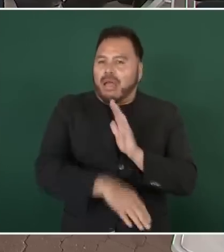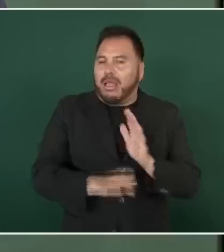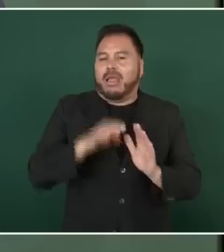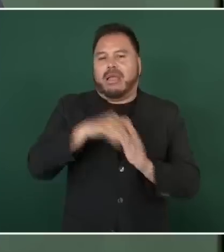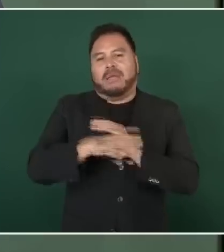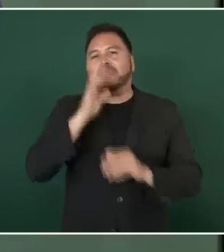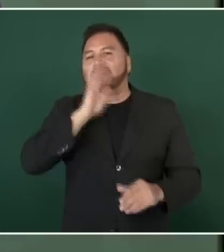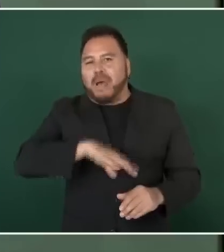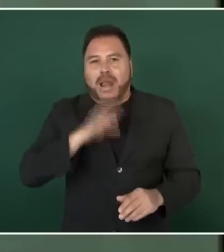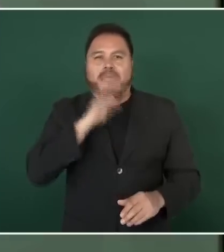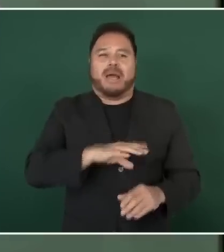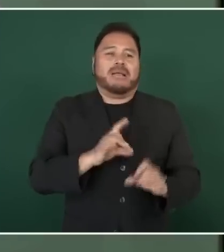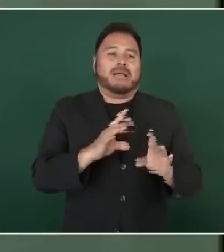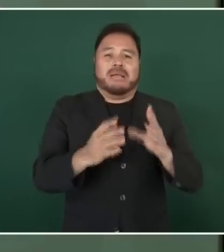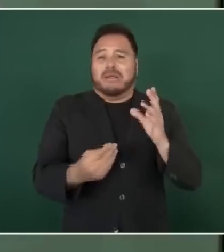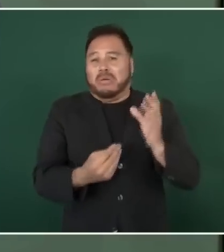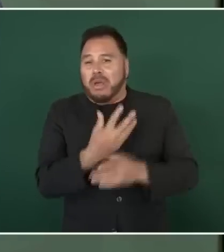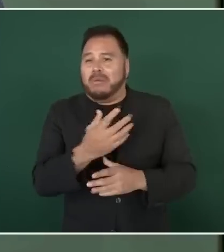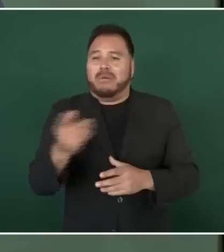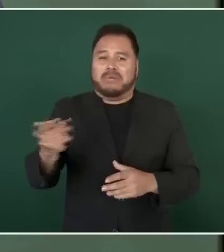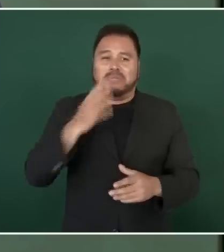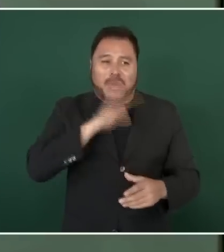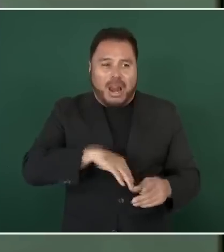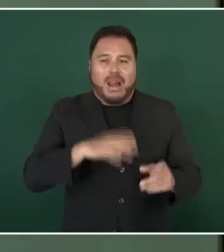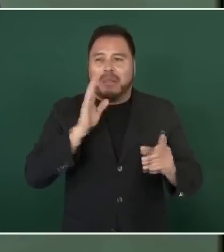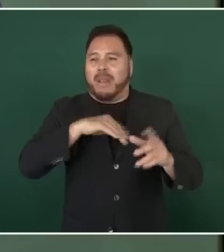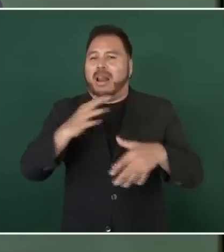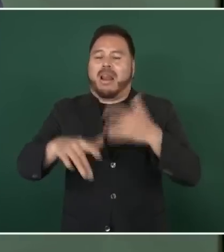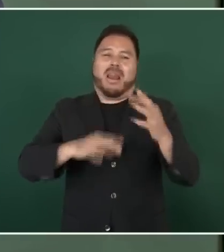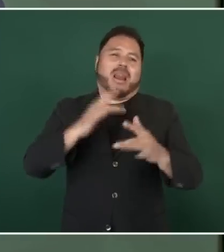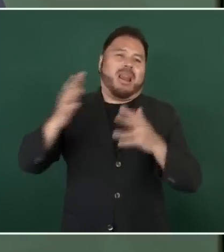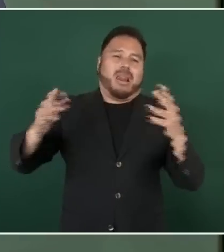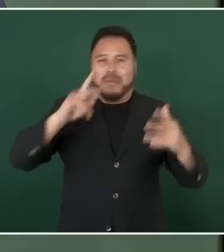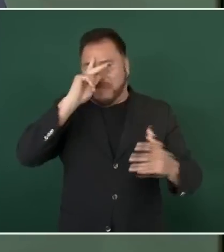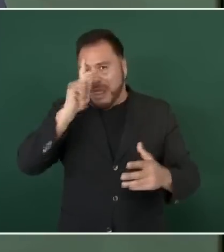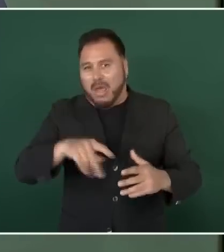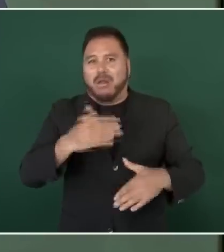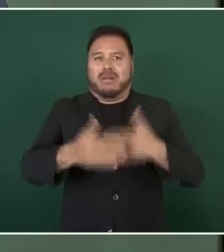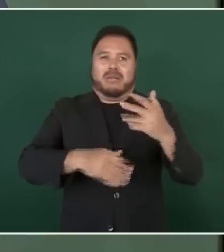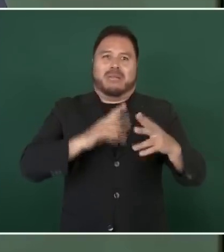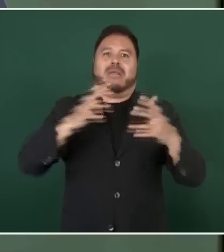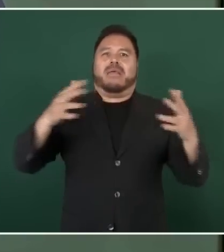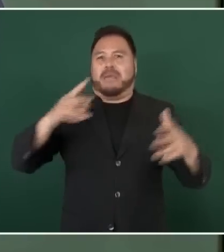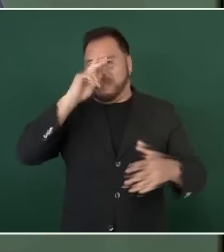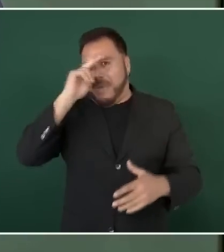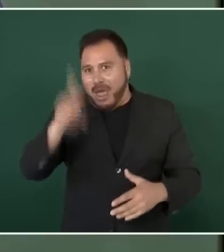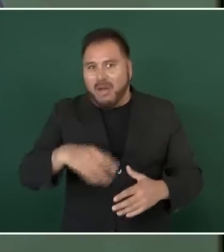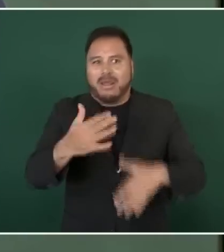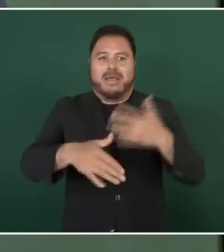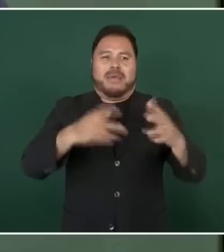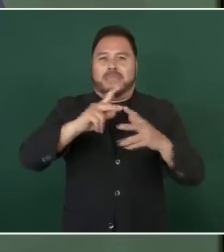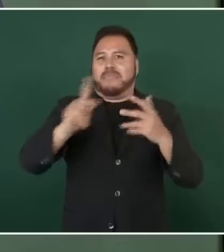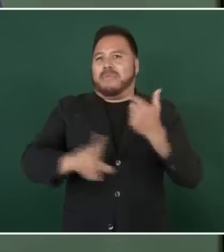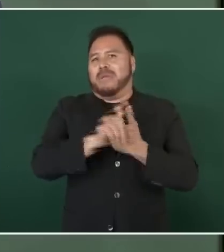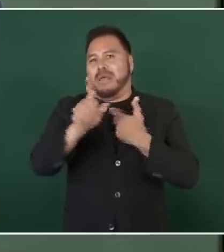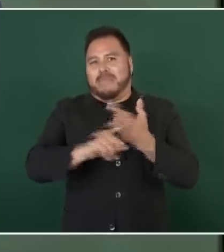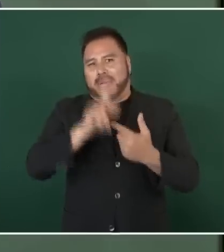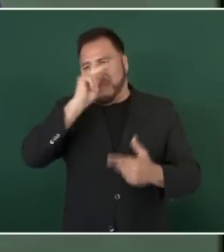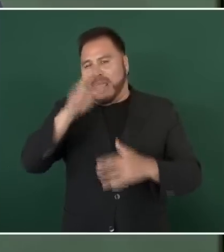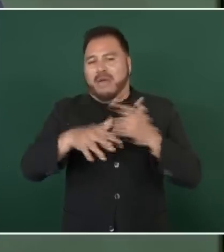nuevas operaciones cada vez más agotantes y cada vez